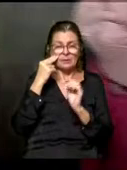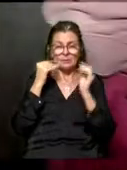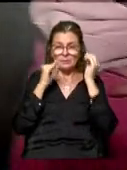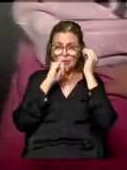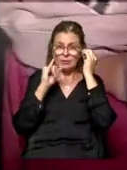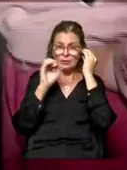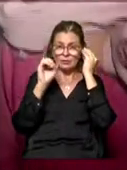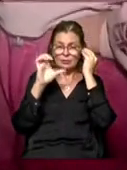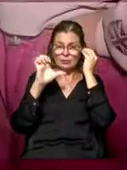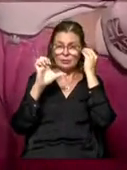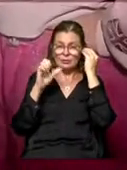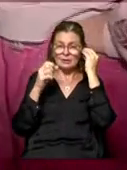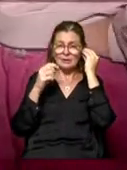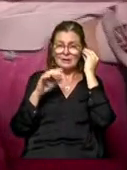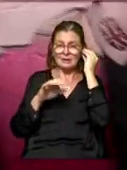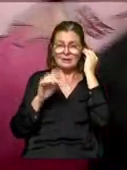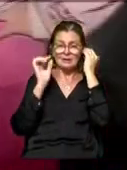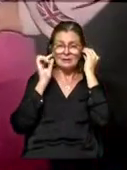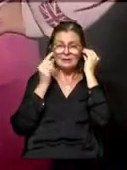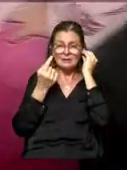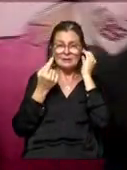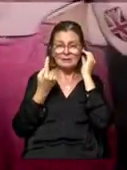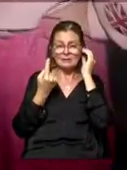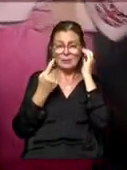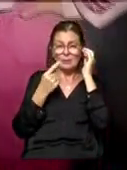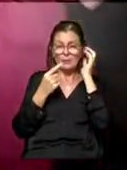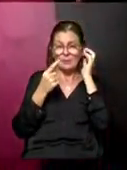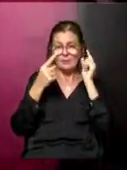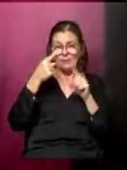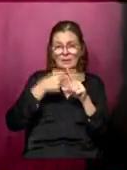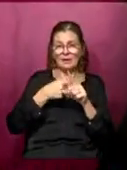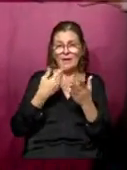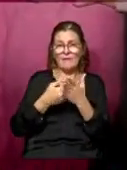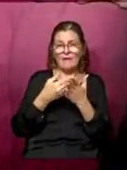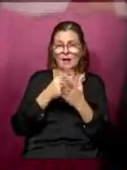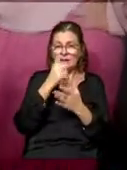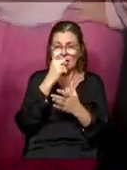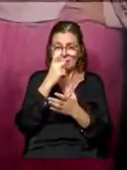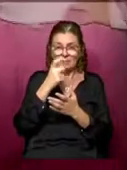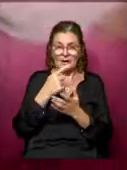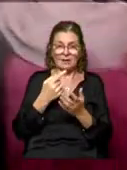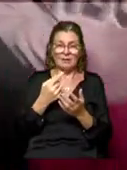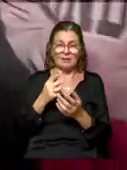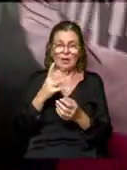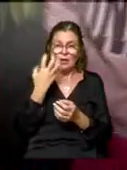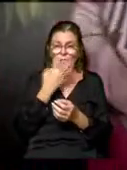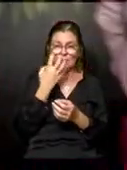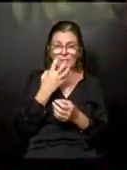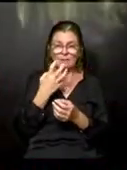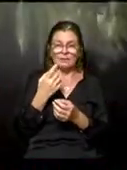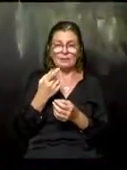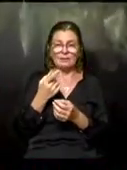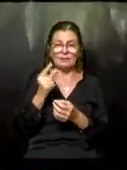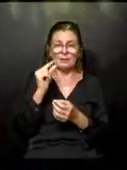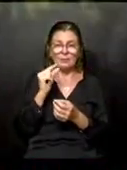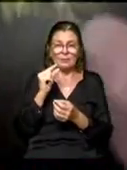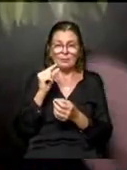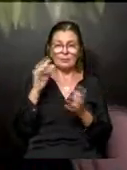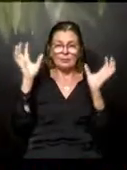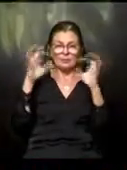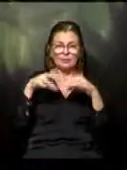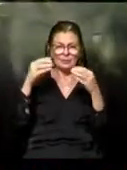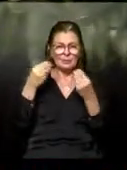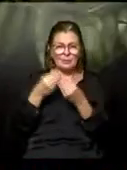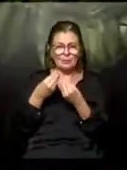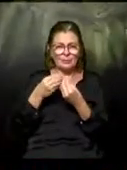nena de 2 años, que es asmática crónica, que cada un mes estamos en emergencia porque le falta oxígeno y es horrible. Hace poco un temporal muy